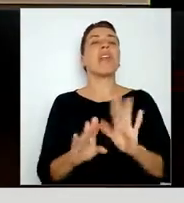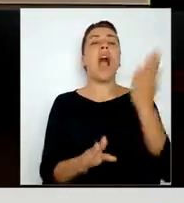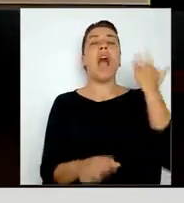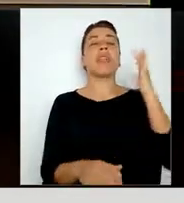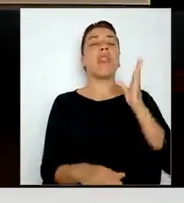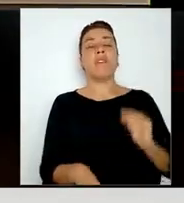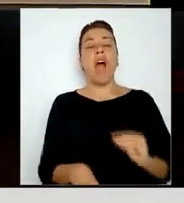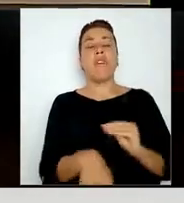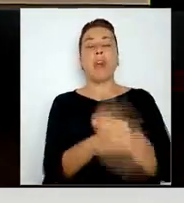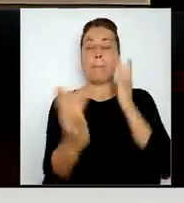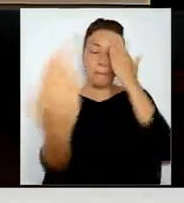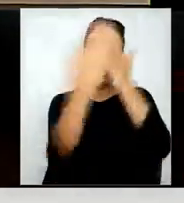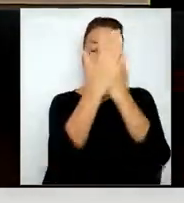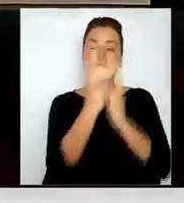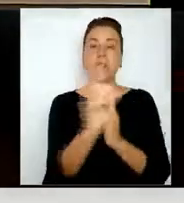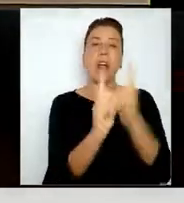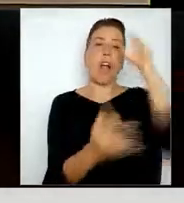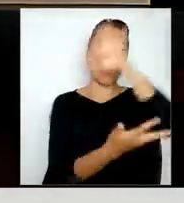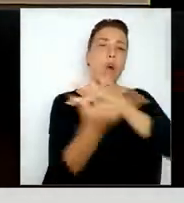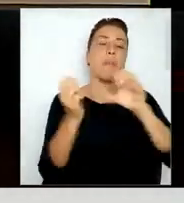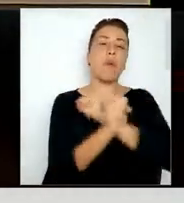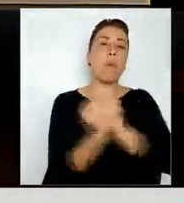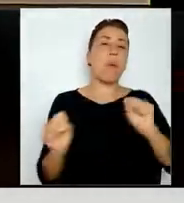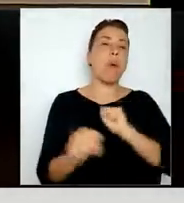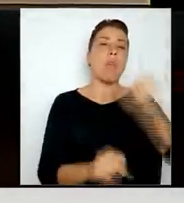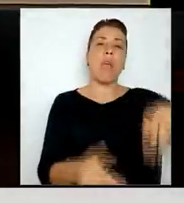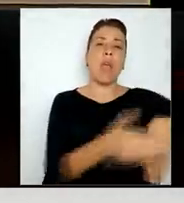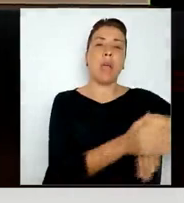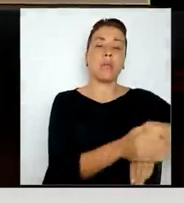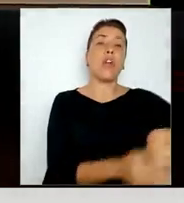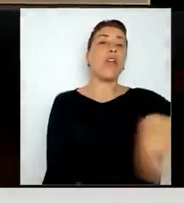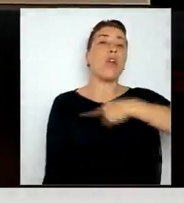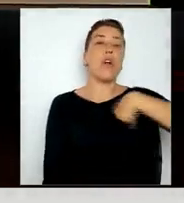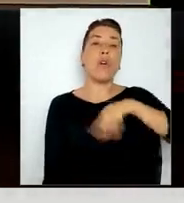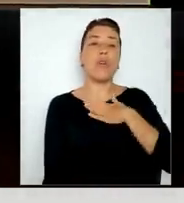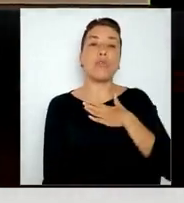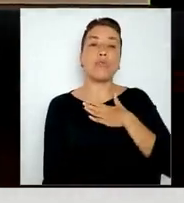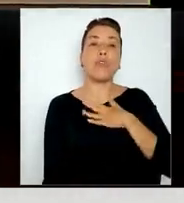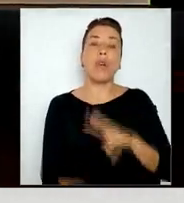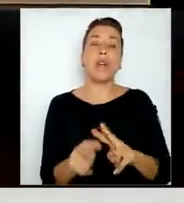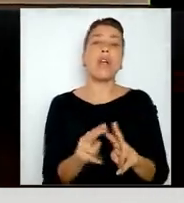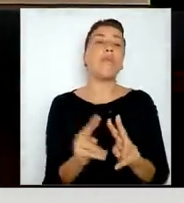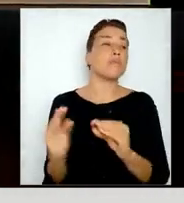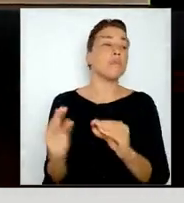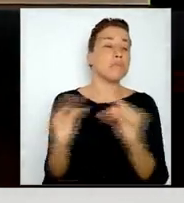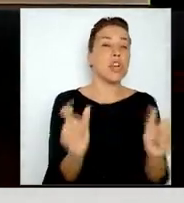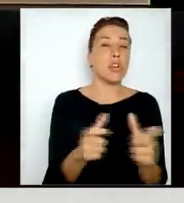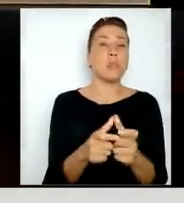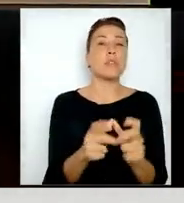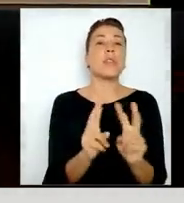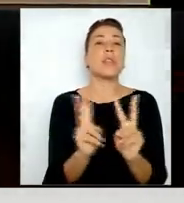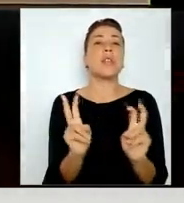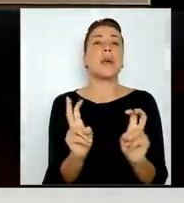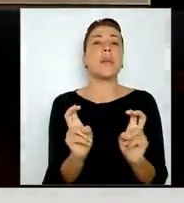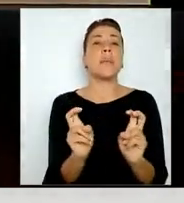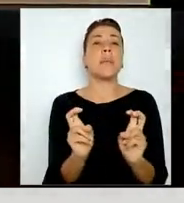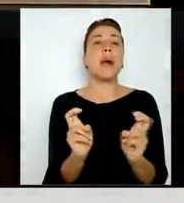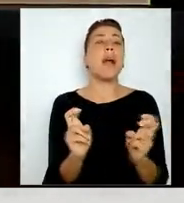expulsar nosotros hicimos un punto en la comisión que tenía que ver con los ingresos irregulares